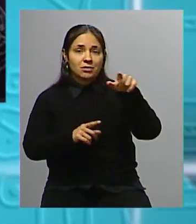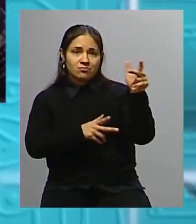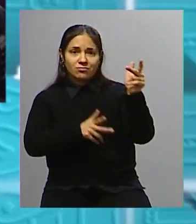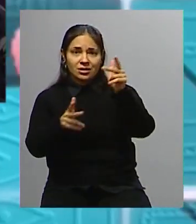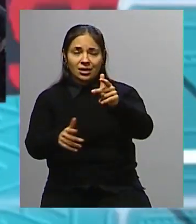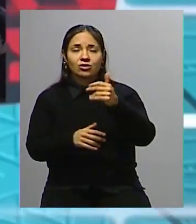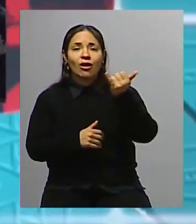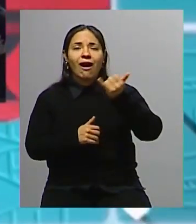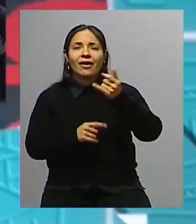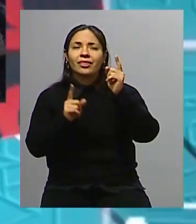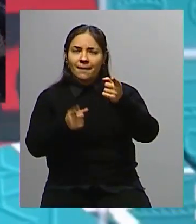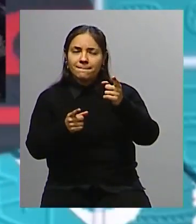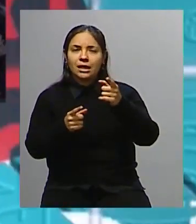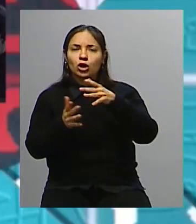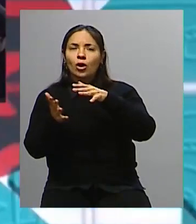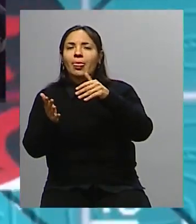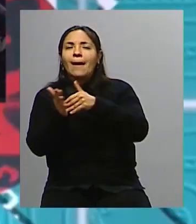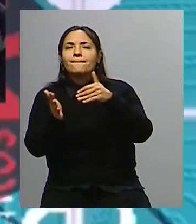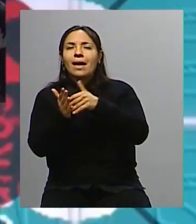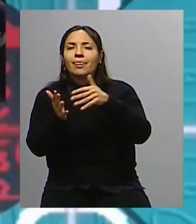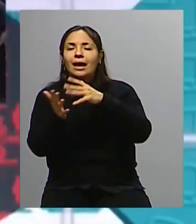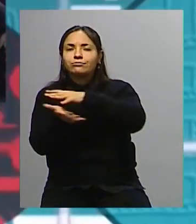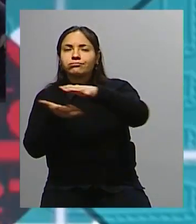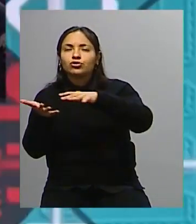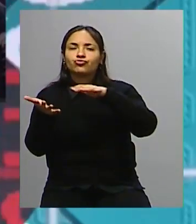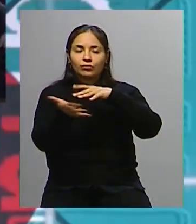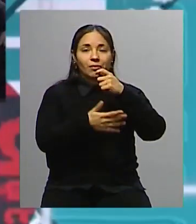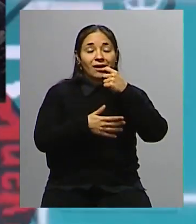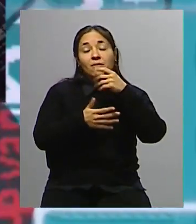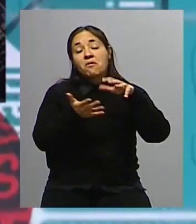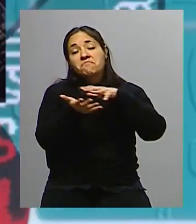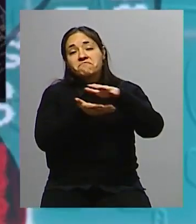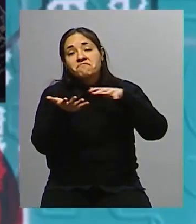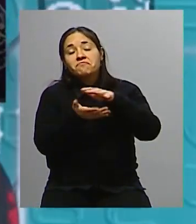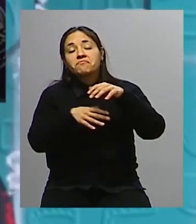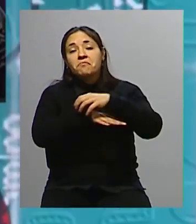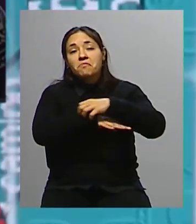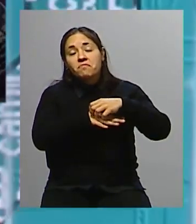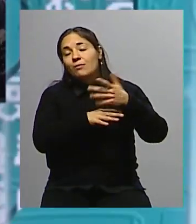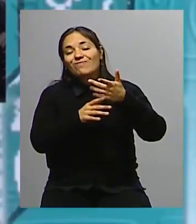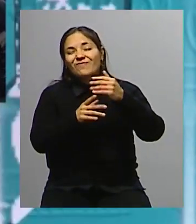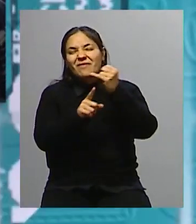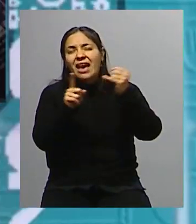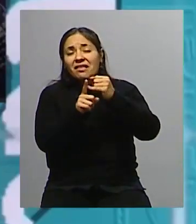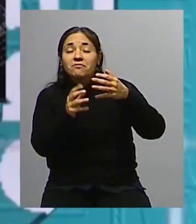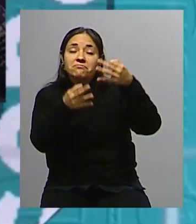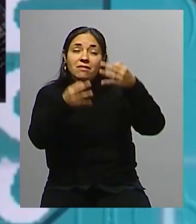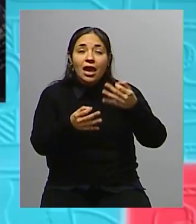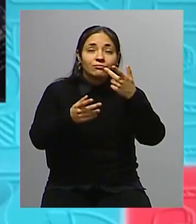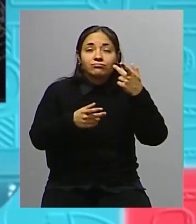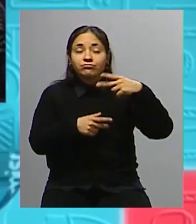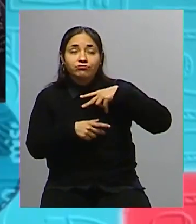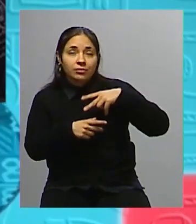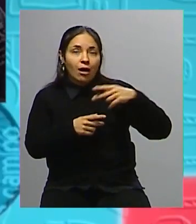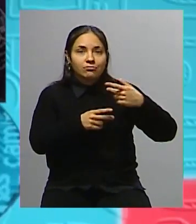un componente de clase muy alto, digamos, ¿no? Las personas que vienen de clases medias y medias altas suelen migrar en muchísimas mejores condiciones, básicamente